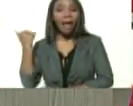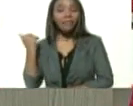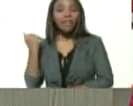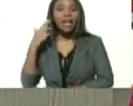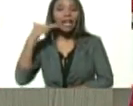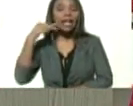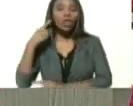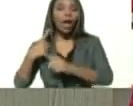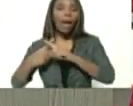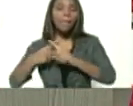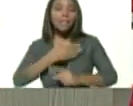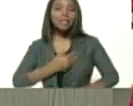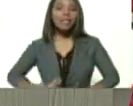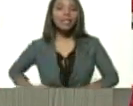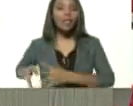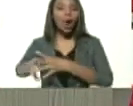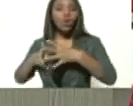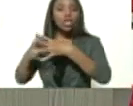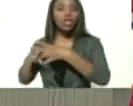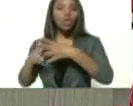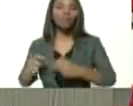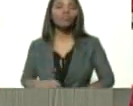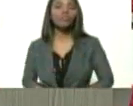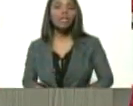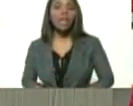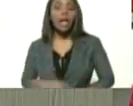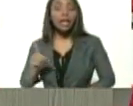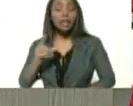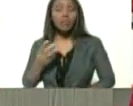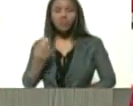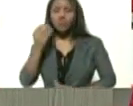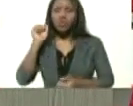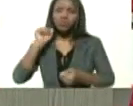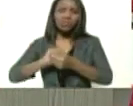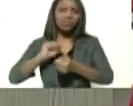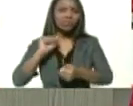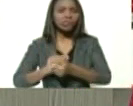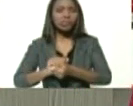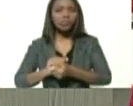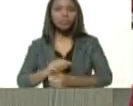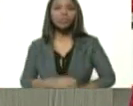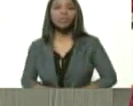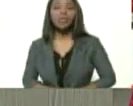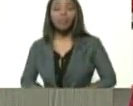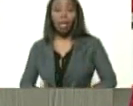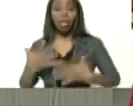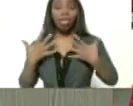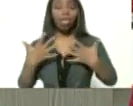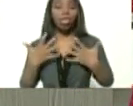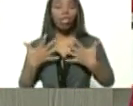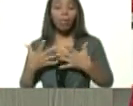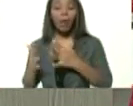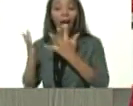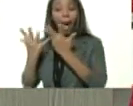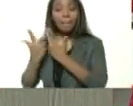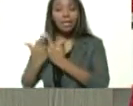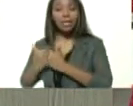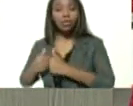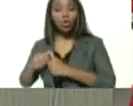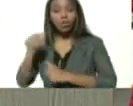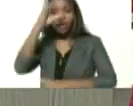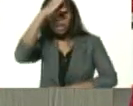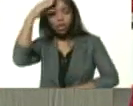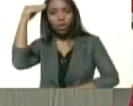y ahora de manera mucho más recrudecida, mucho más brutal, mucho más desesperada por la administración de